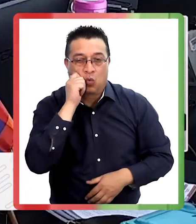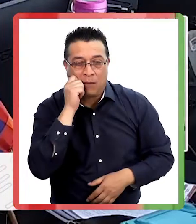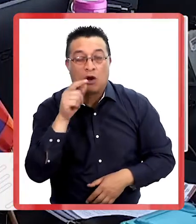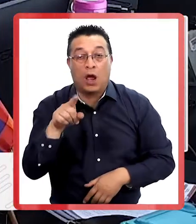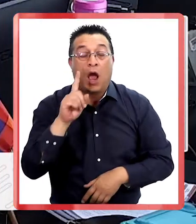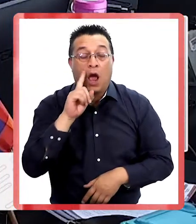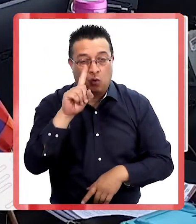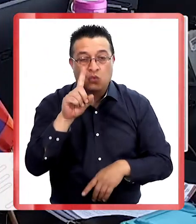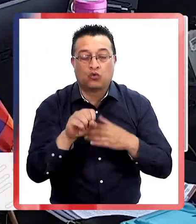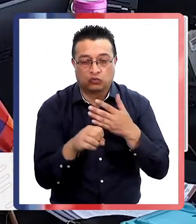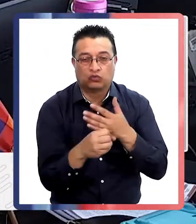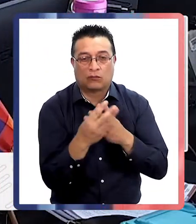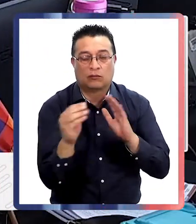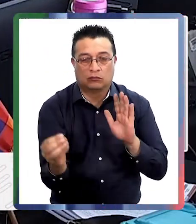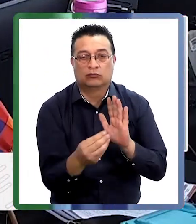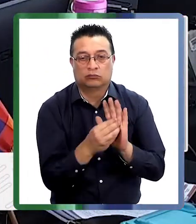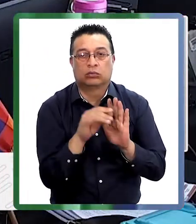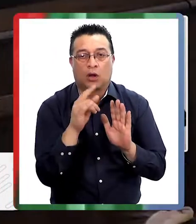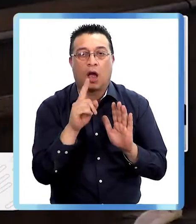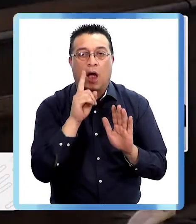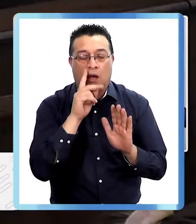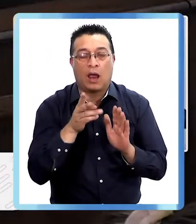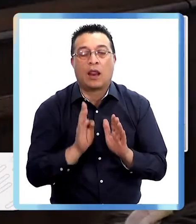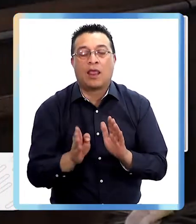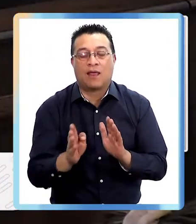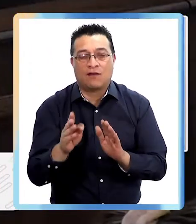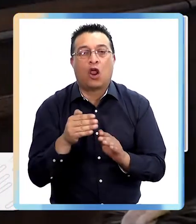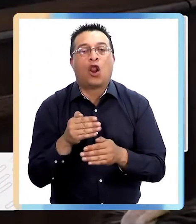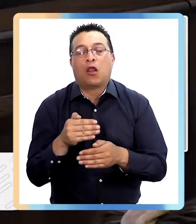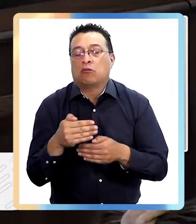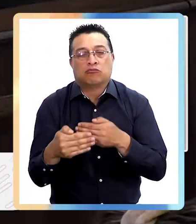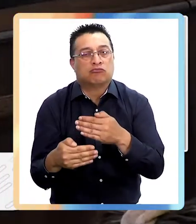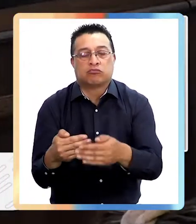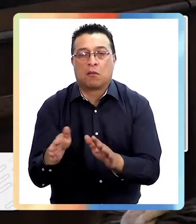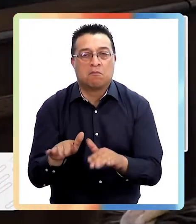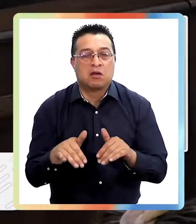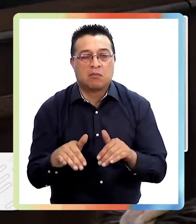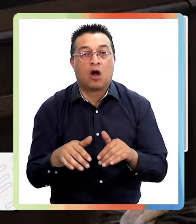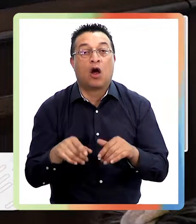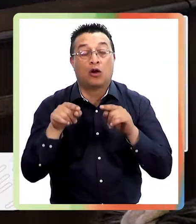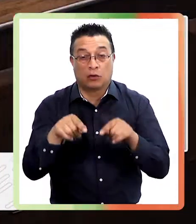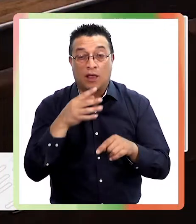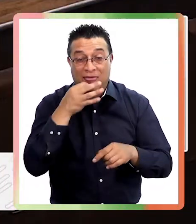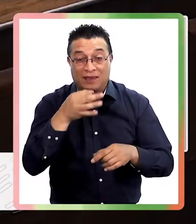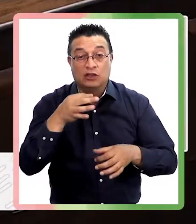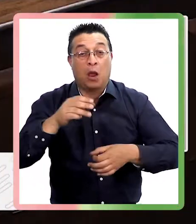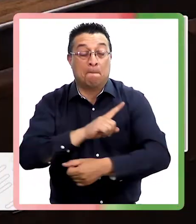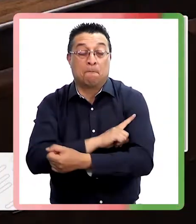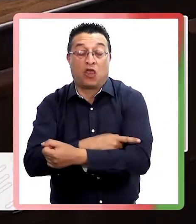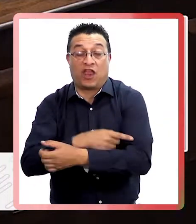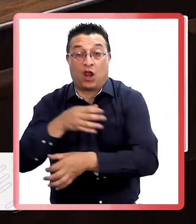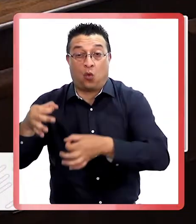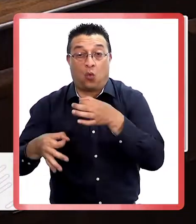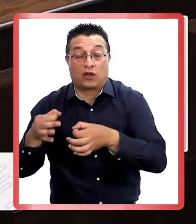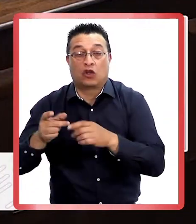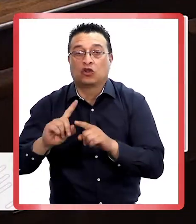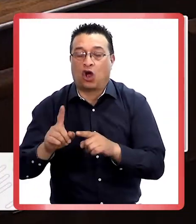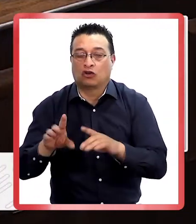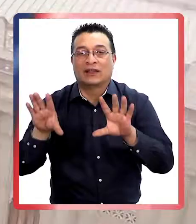ahí hay una innovación, pero también se mantiene un cierto nivel de continuidad. Ya no se habla de poder judicial, sino